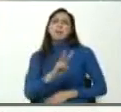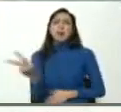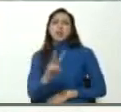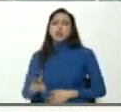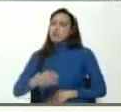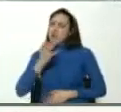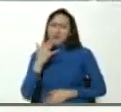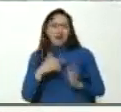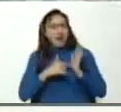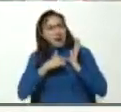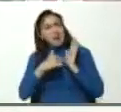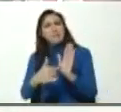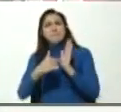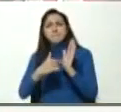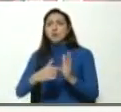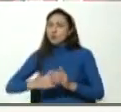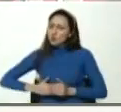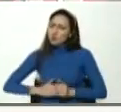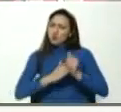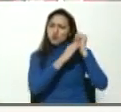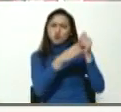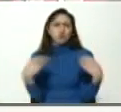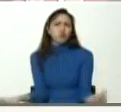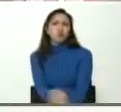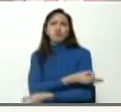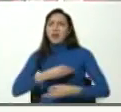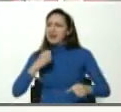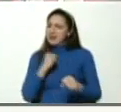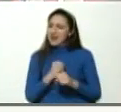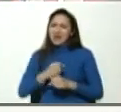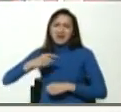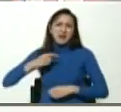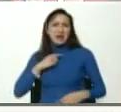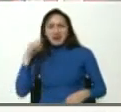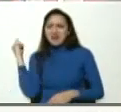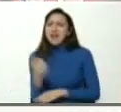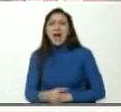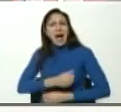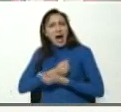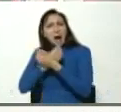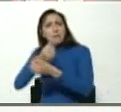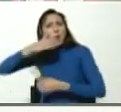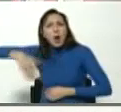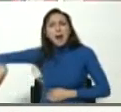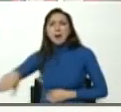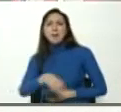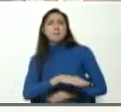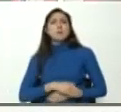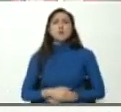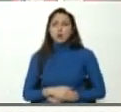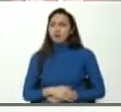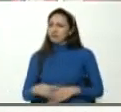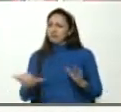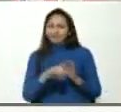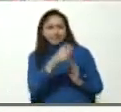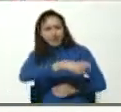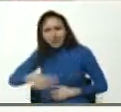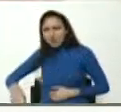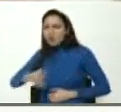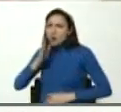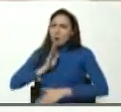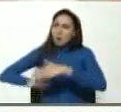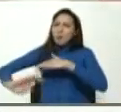ejemplo de liderazgo eficiencia buena gerencia amor al pueblo cercanía a los humildes